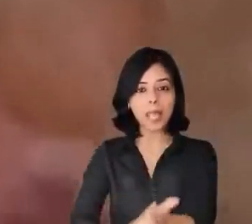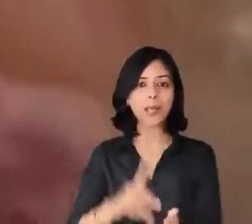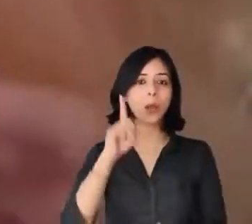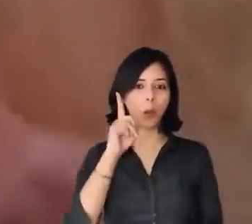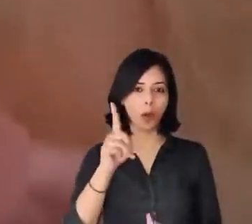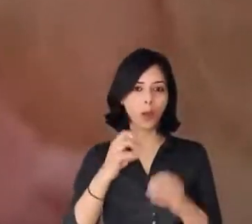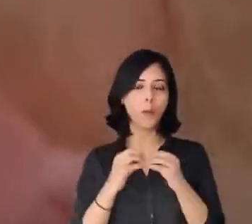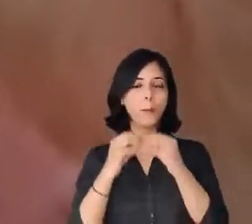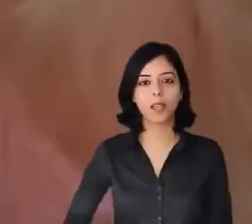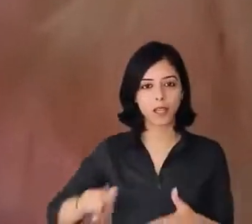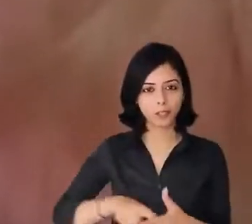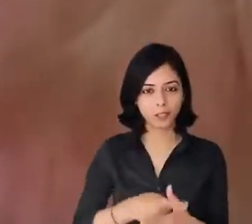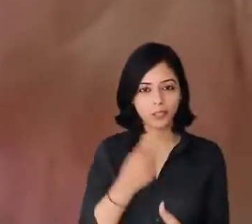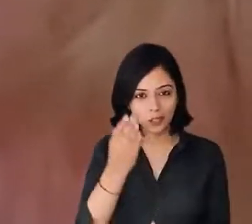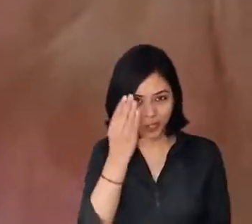Ella no.